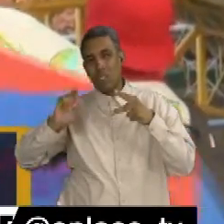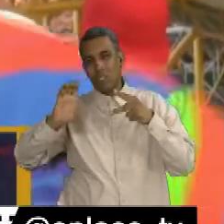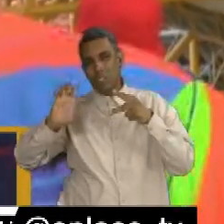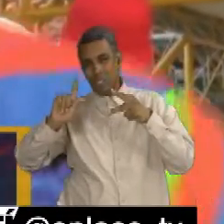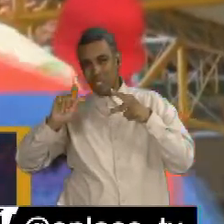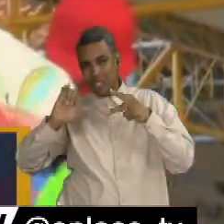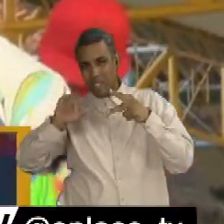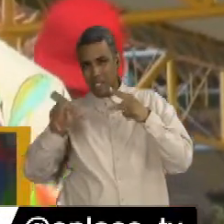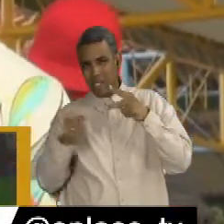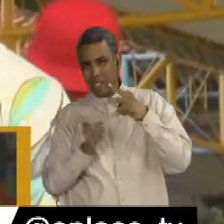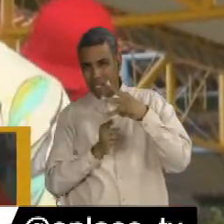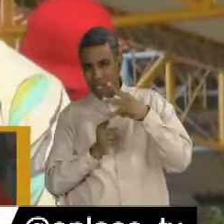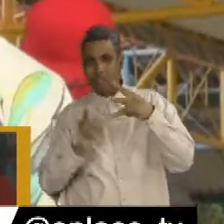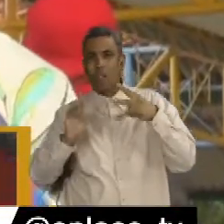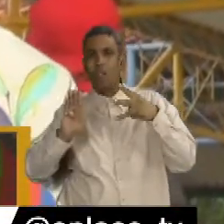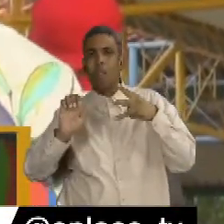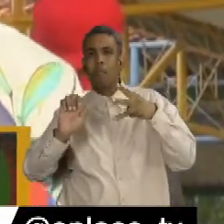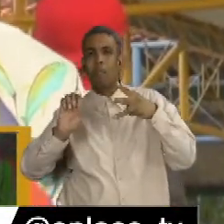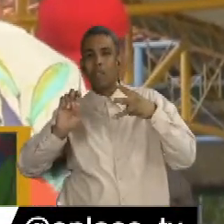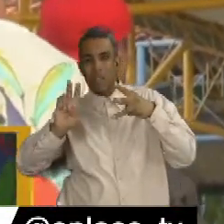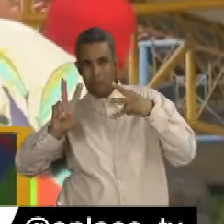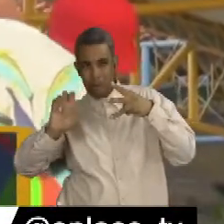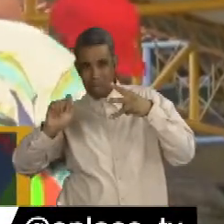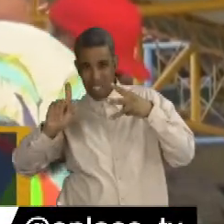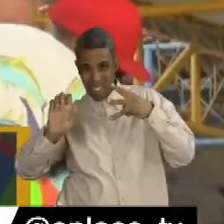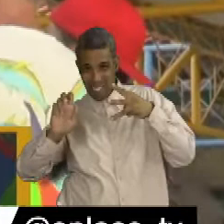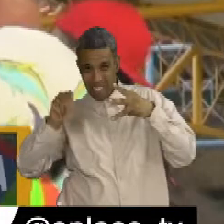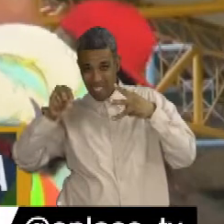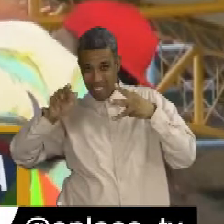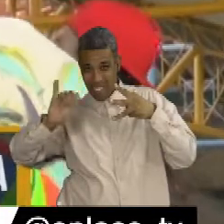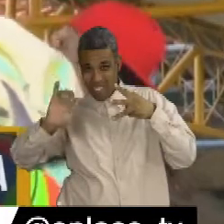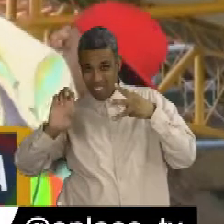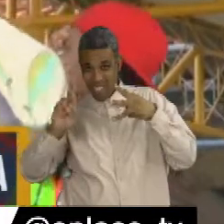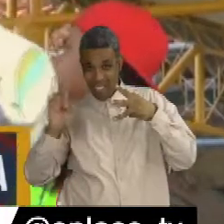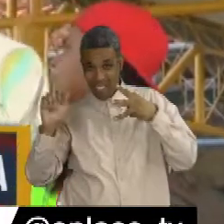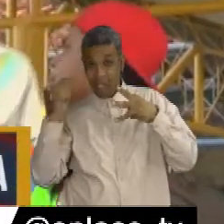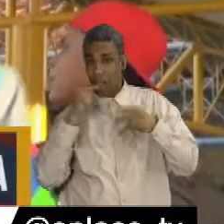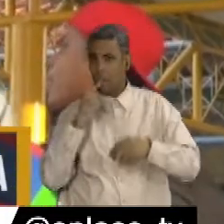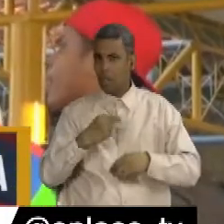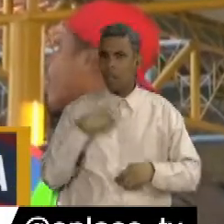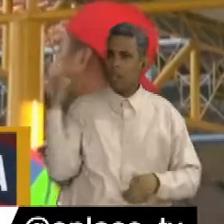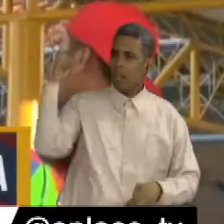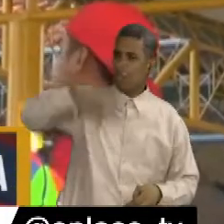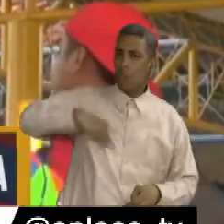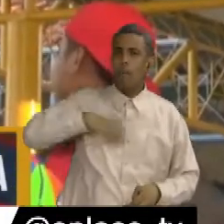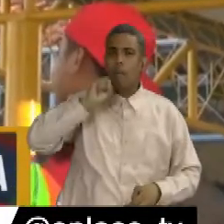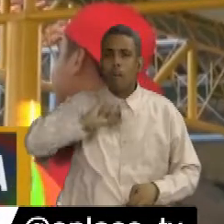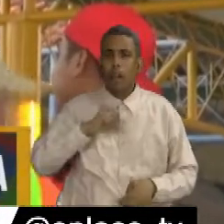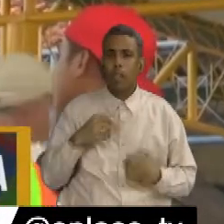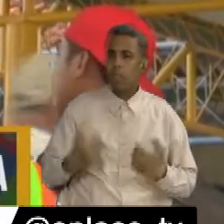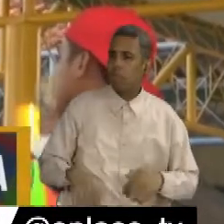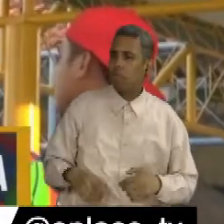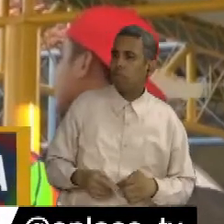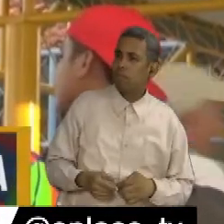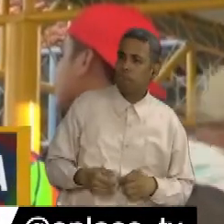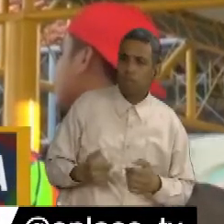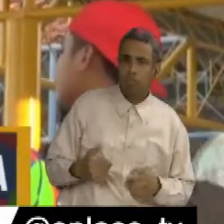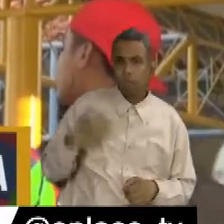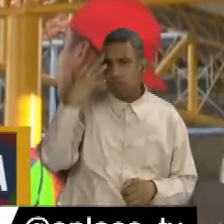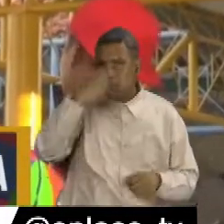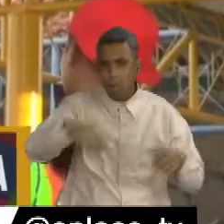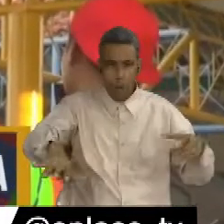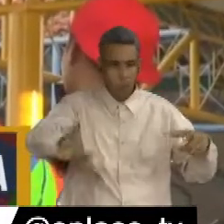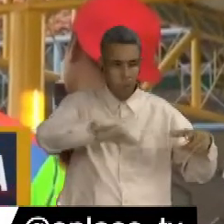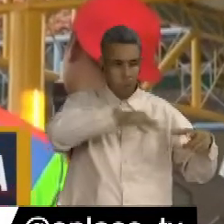Bermeja, siento que me llevo lo mejor de este municipio, el circuito, el espejo de agua, todo fue